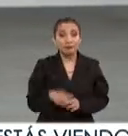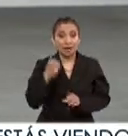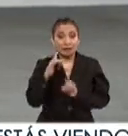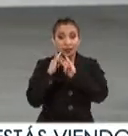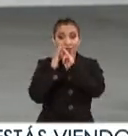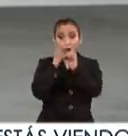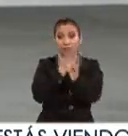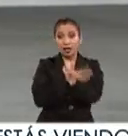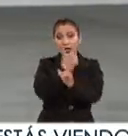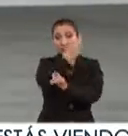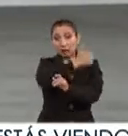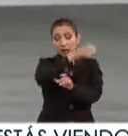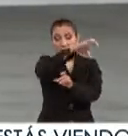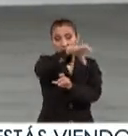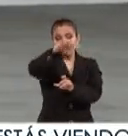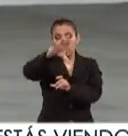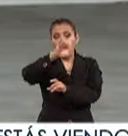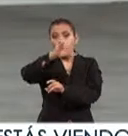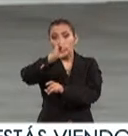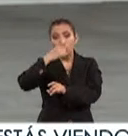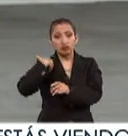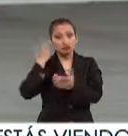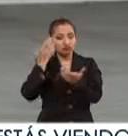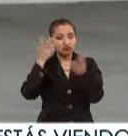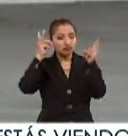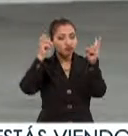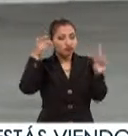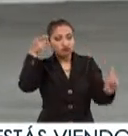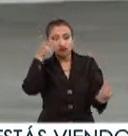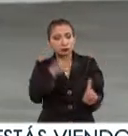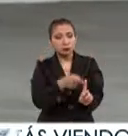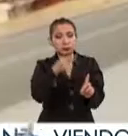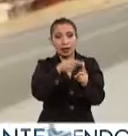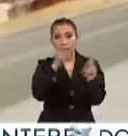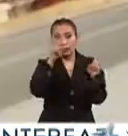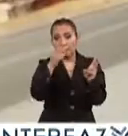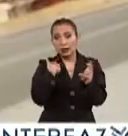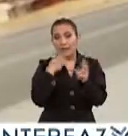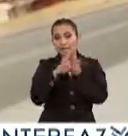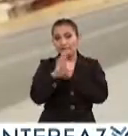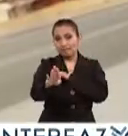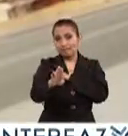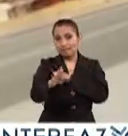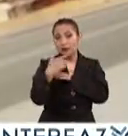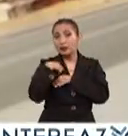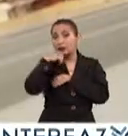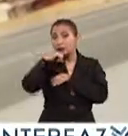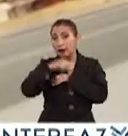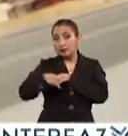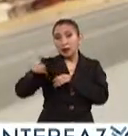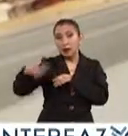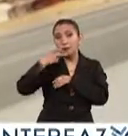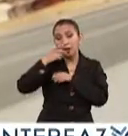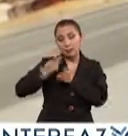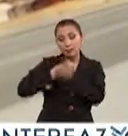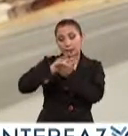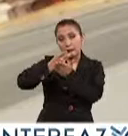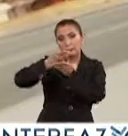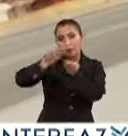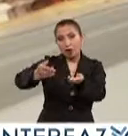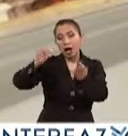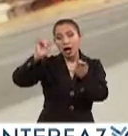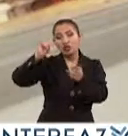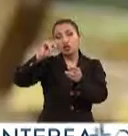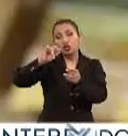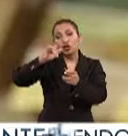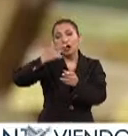feria contará con 6 coloquios académicos donde tocarán principalmente el tema de la migración. Además, se hará entrega del premio